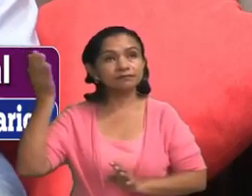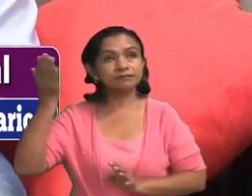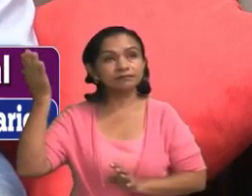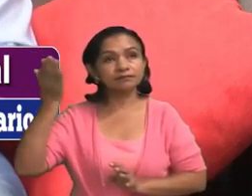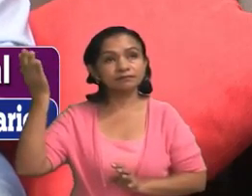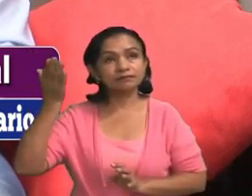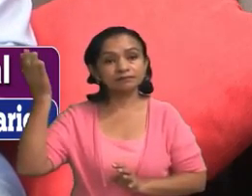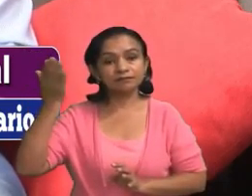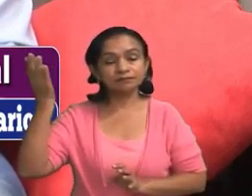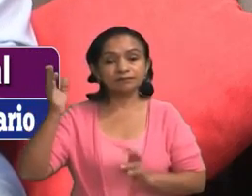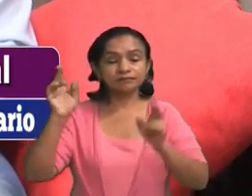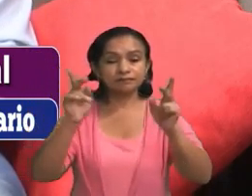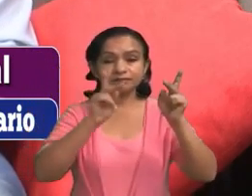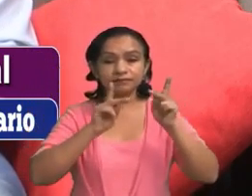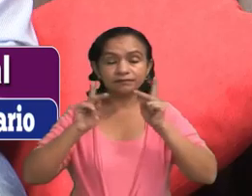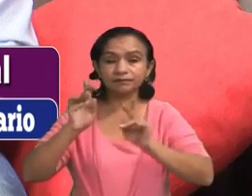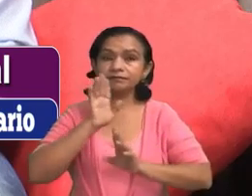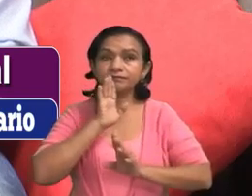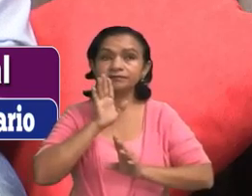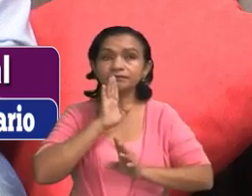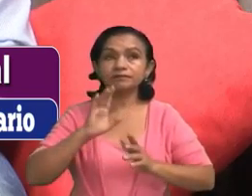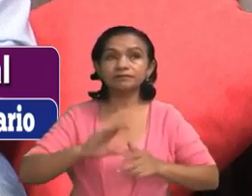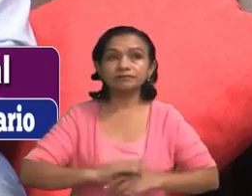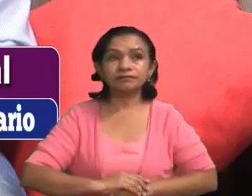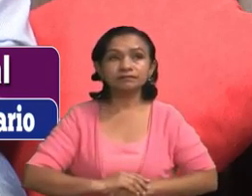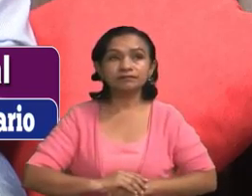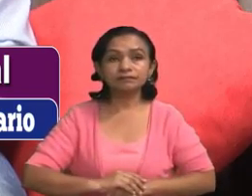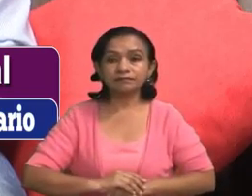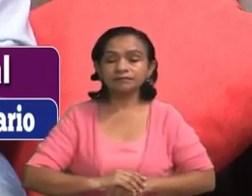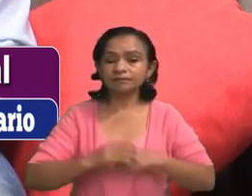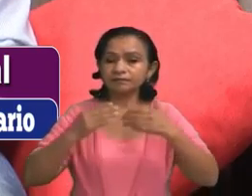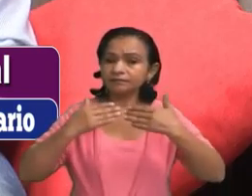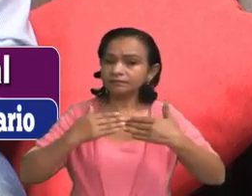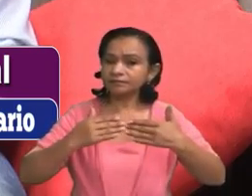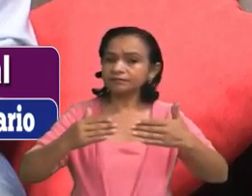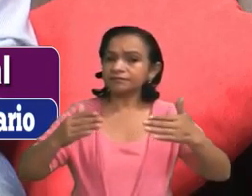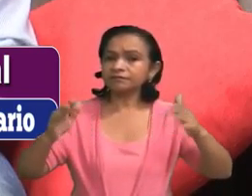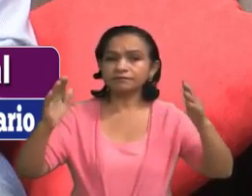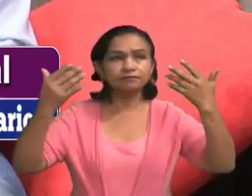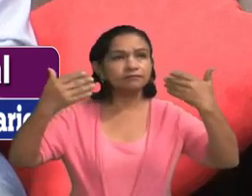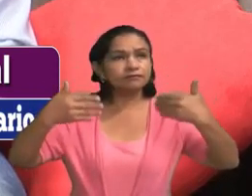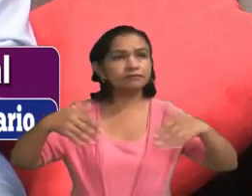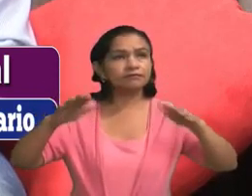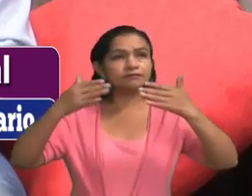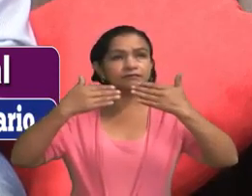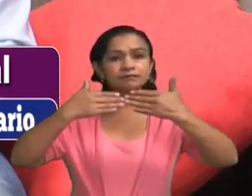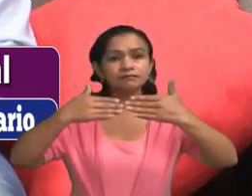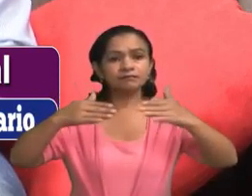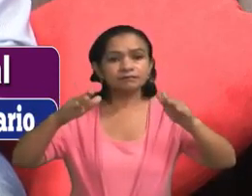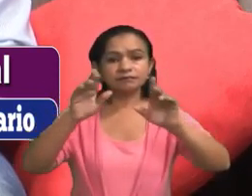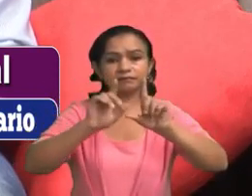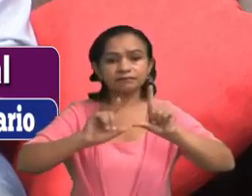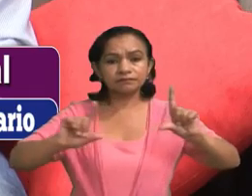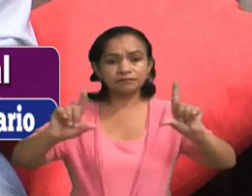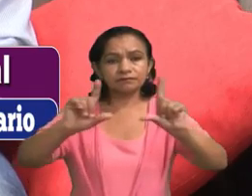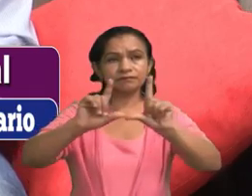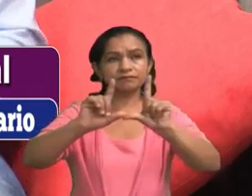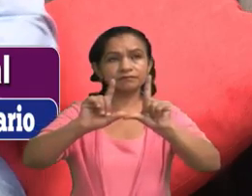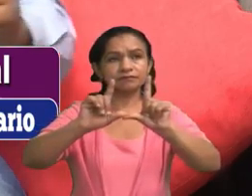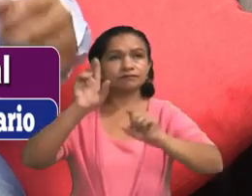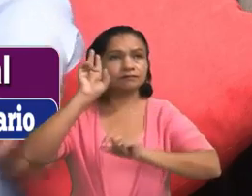paneles, ahí es totalmente abierto. En el auditorio de la